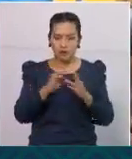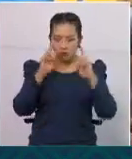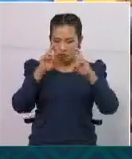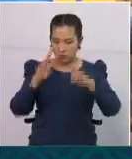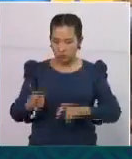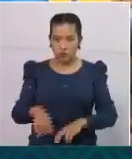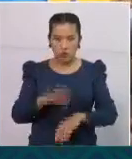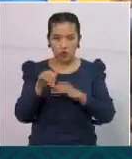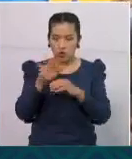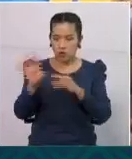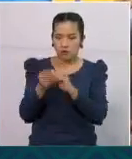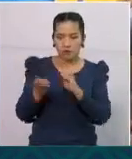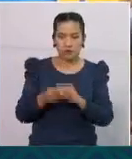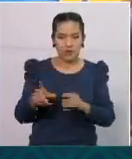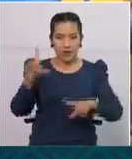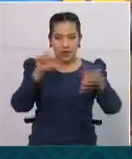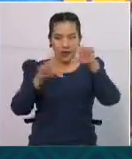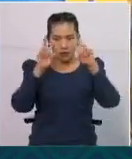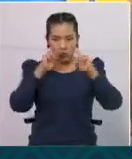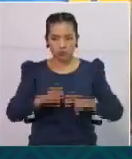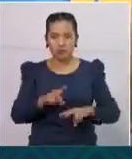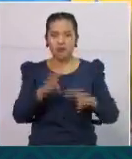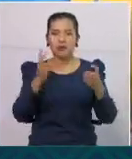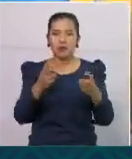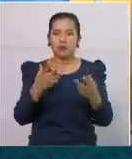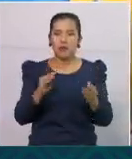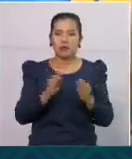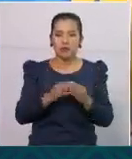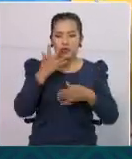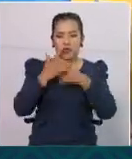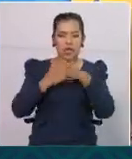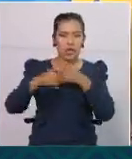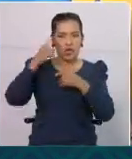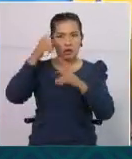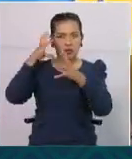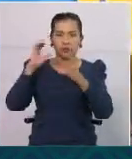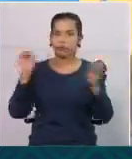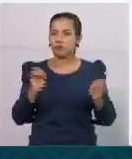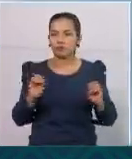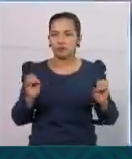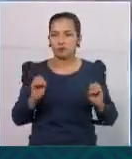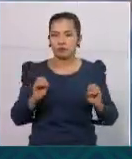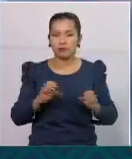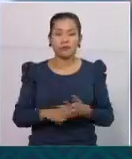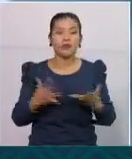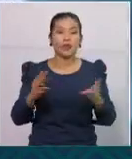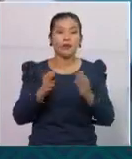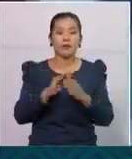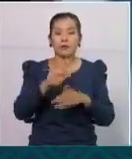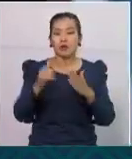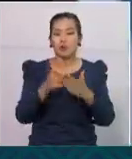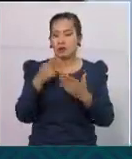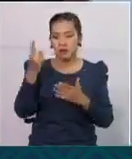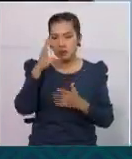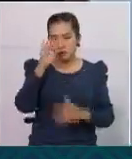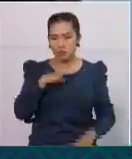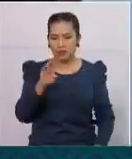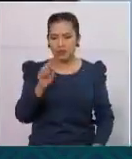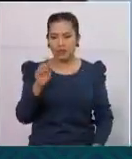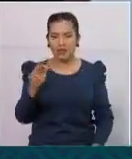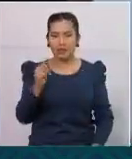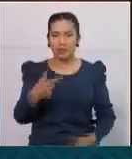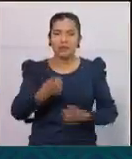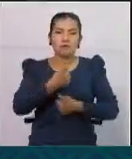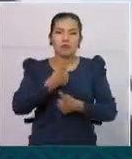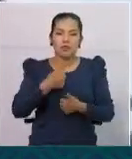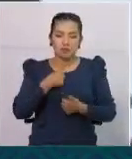de los complementarios que se han realizado, ha sido descartado. No hay cuadro de embolia. García manifestó que César Apaza estaría atentando contra